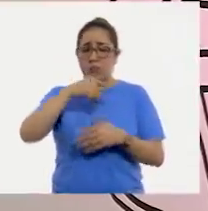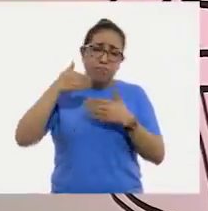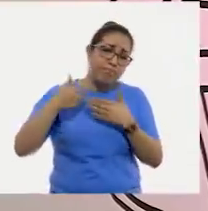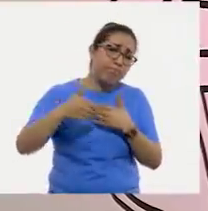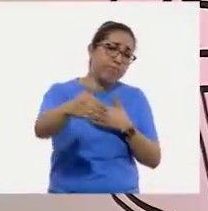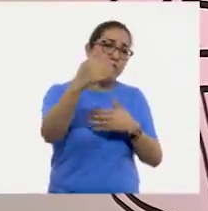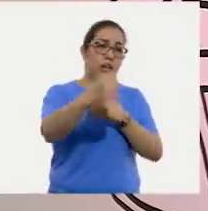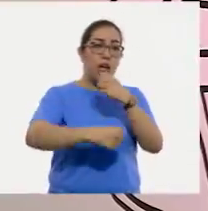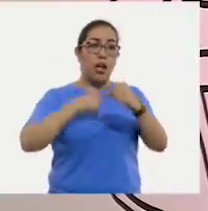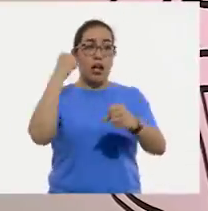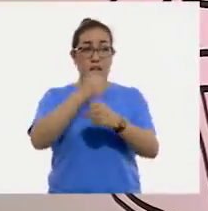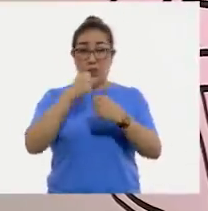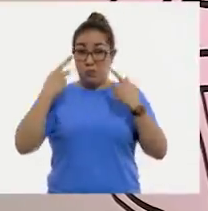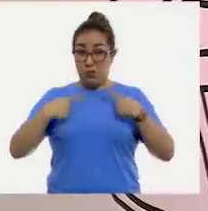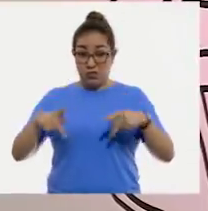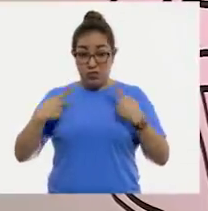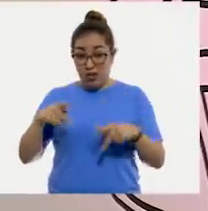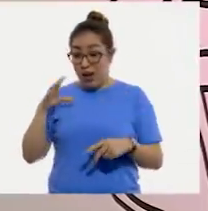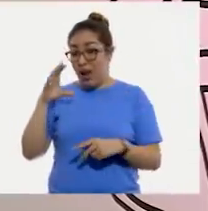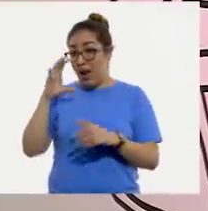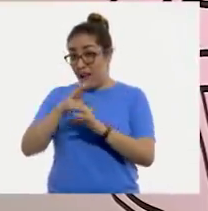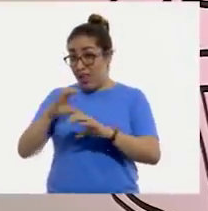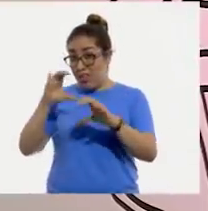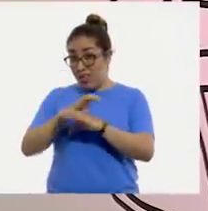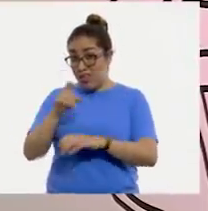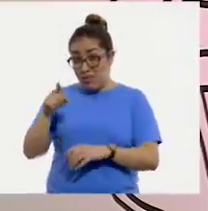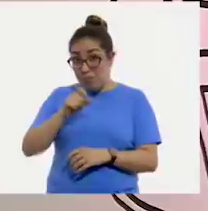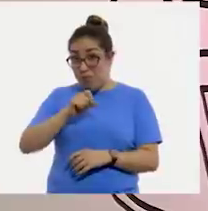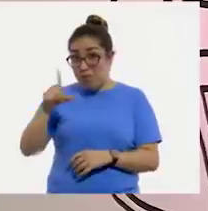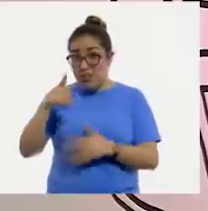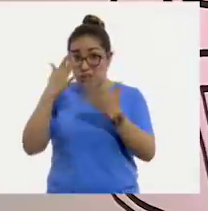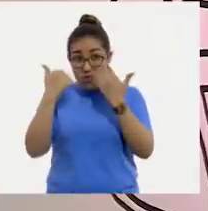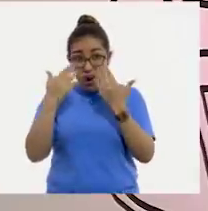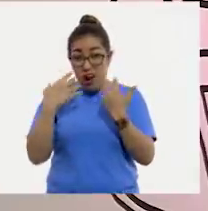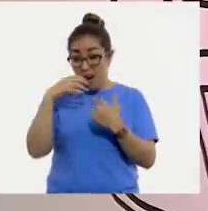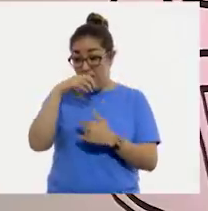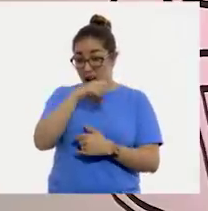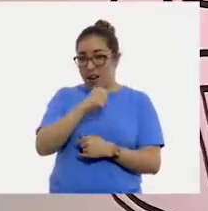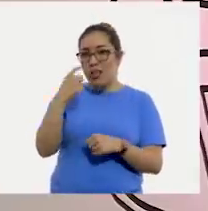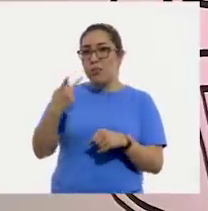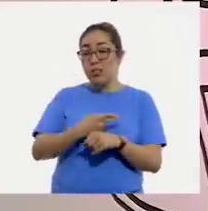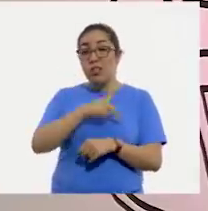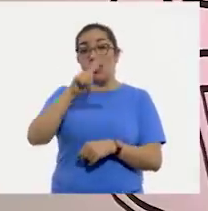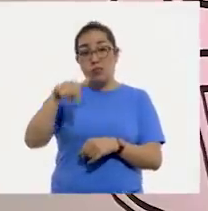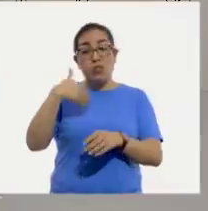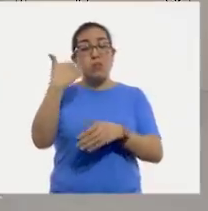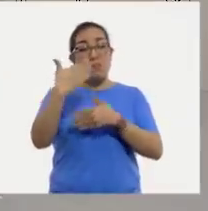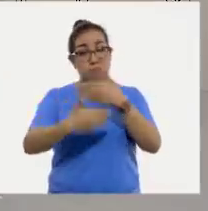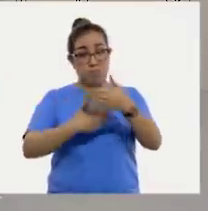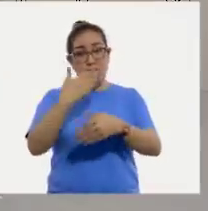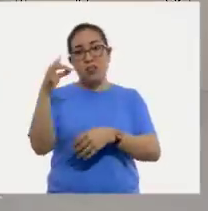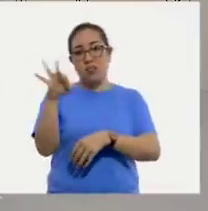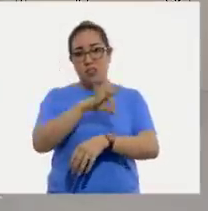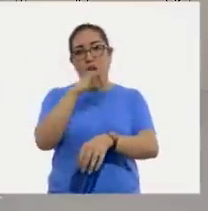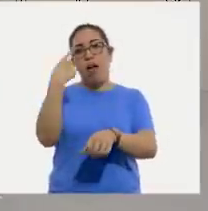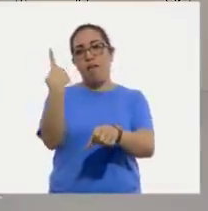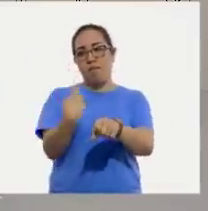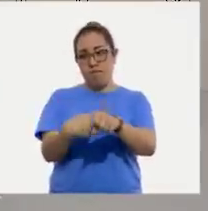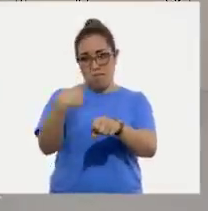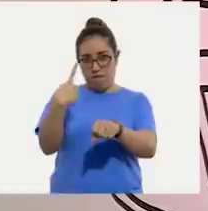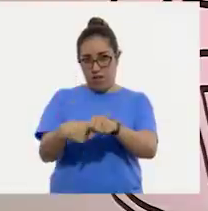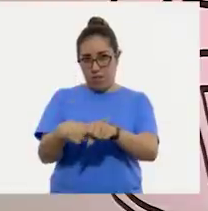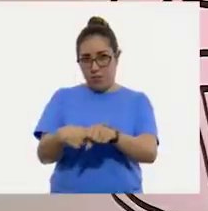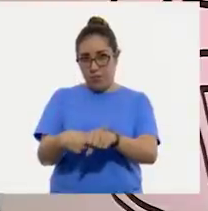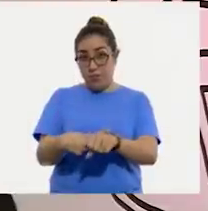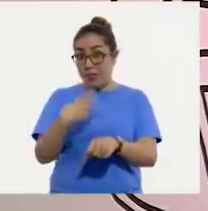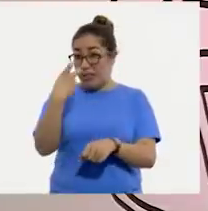cantante que no vocaliza es muy probable que le pasen algún accidente o alguna enfermedad en las cuerdas y pueda dejar de cantar. Vocalizar